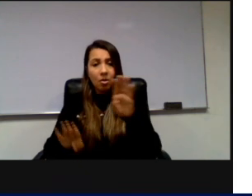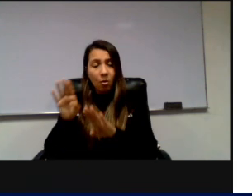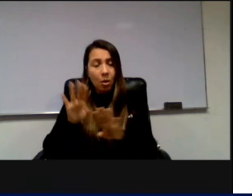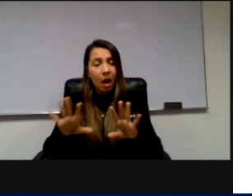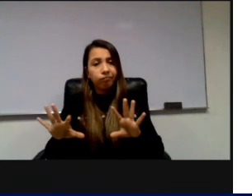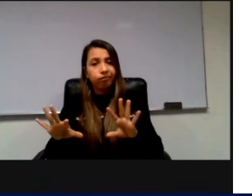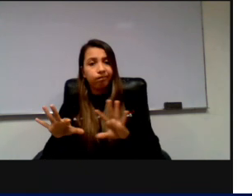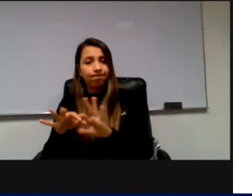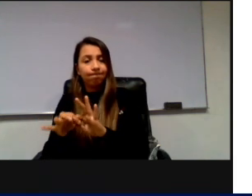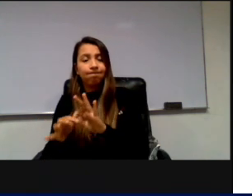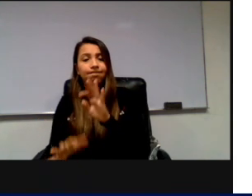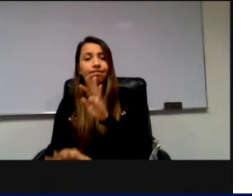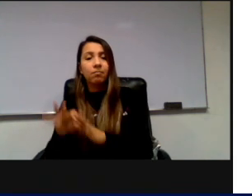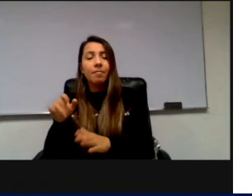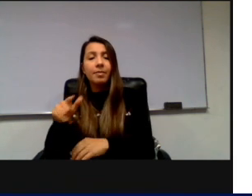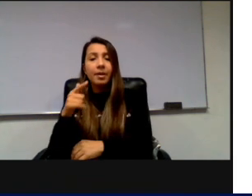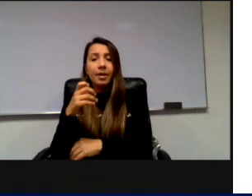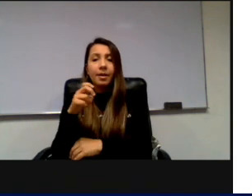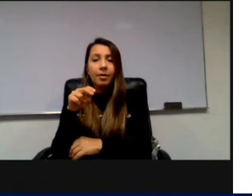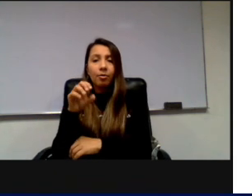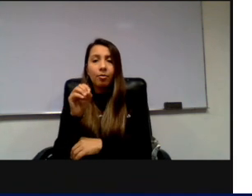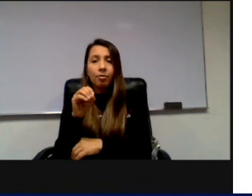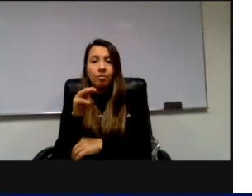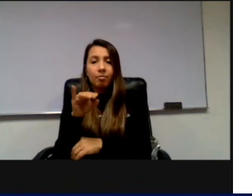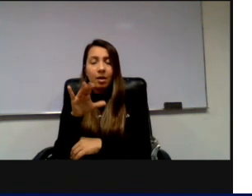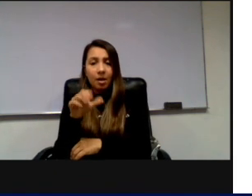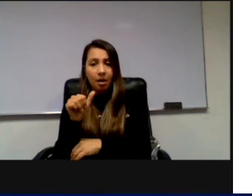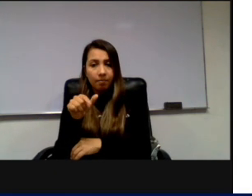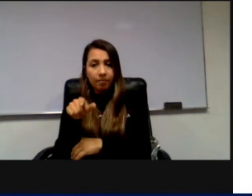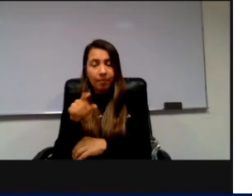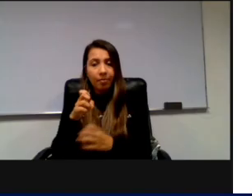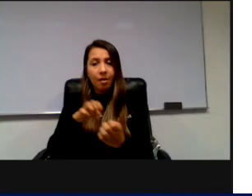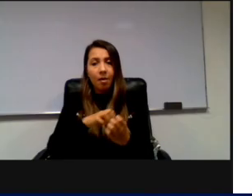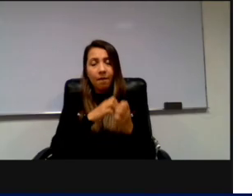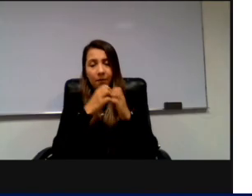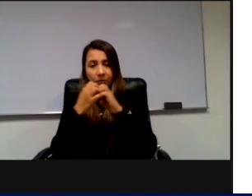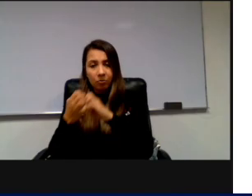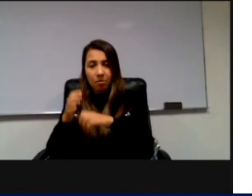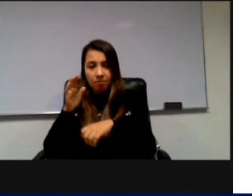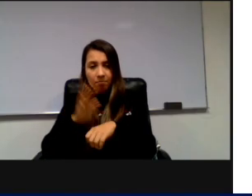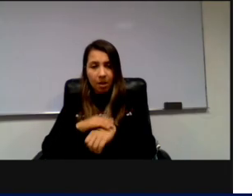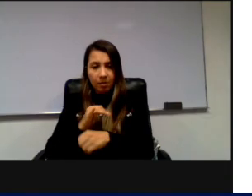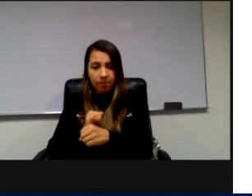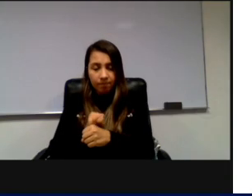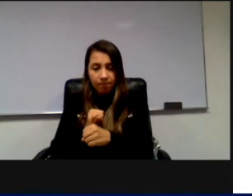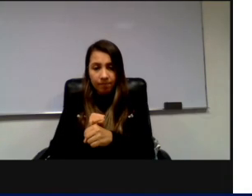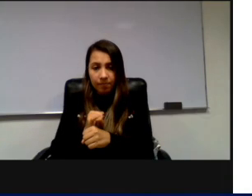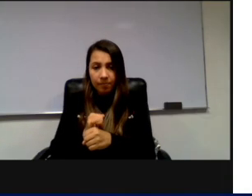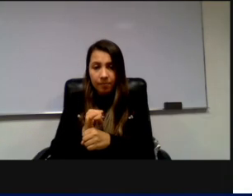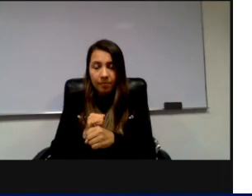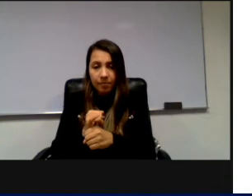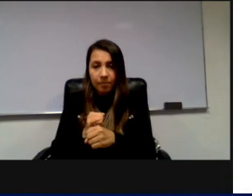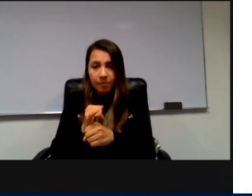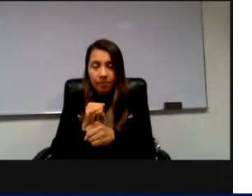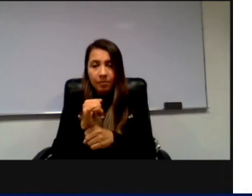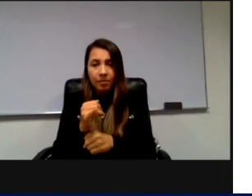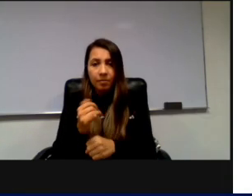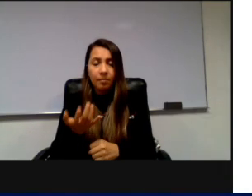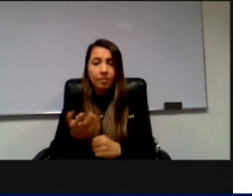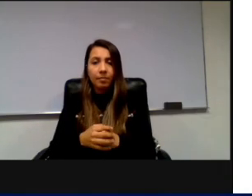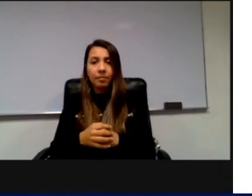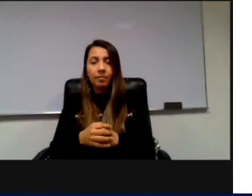entonces, pues es un montón de información evolutiva que podemos, los biólogos moleculares evolutivos, podemos